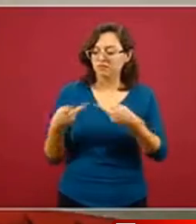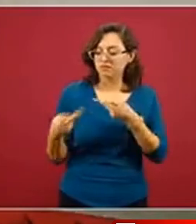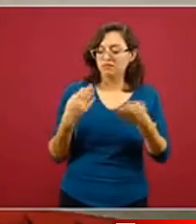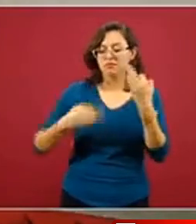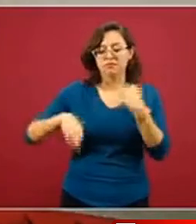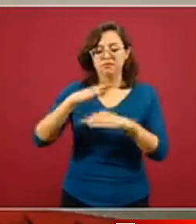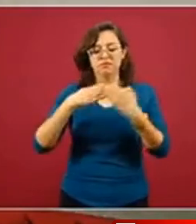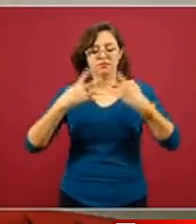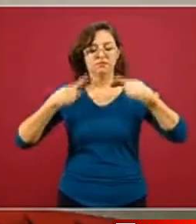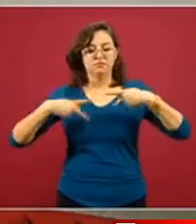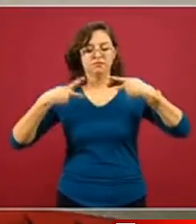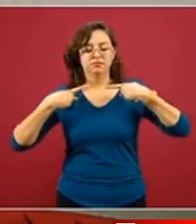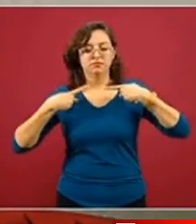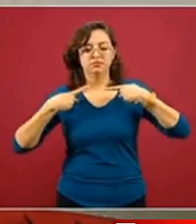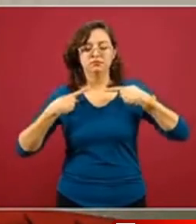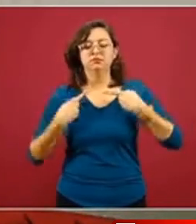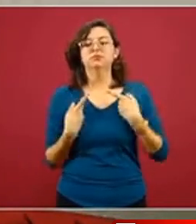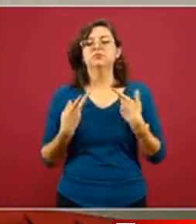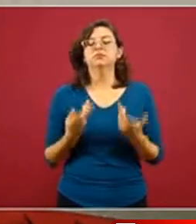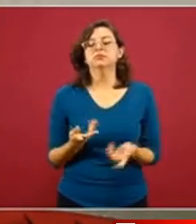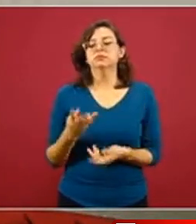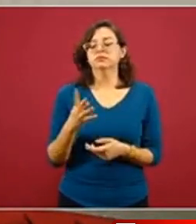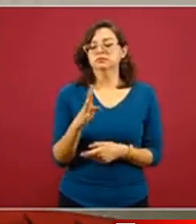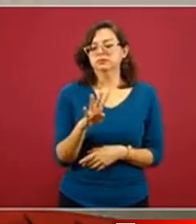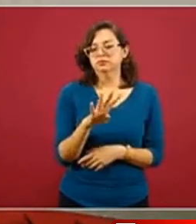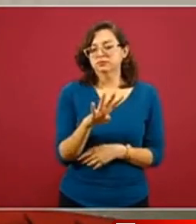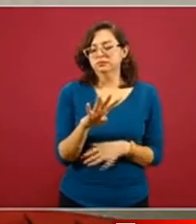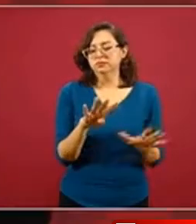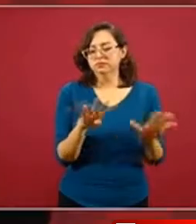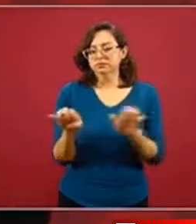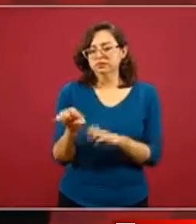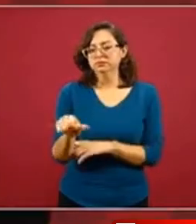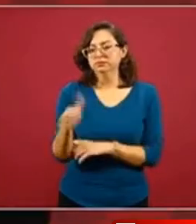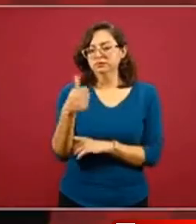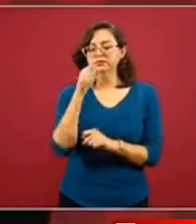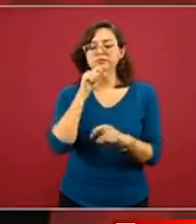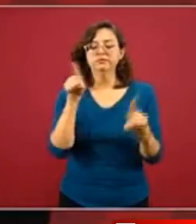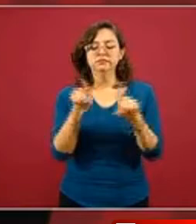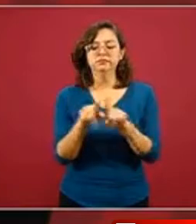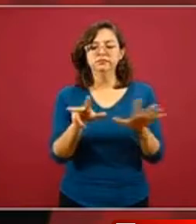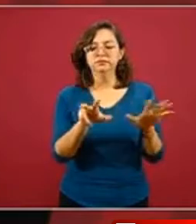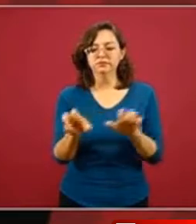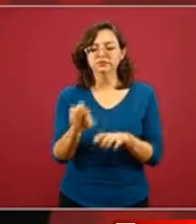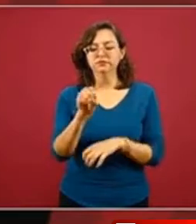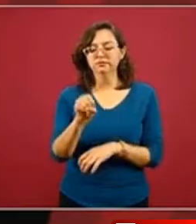personal respondiente en el 911 y en el